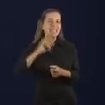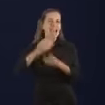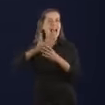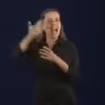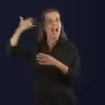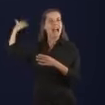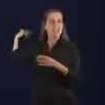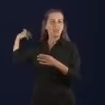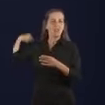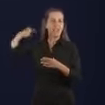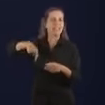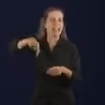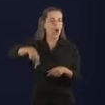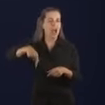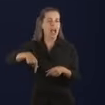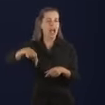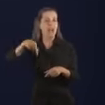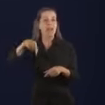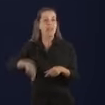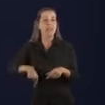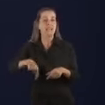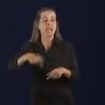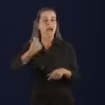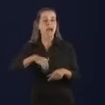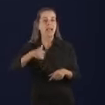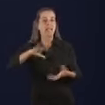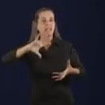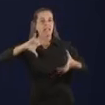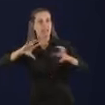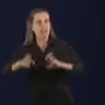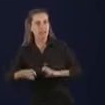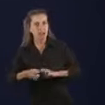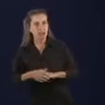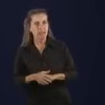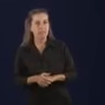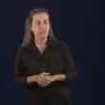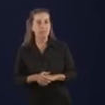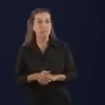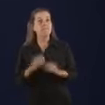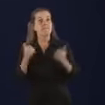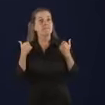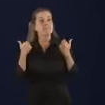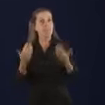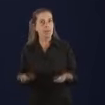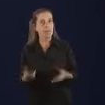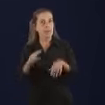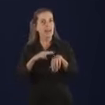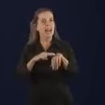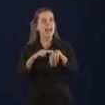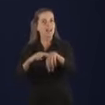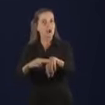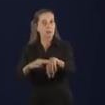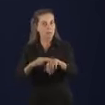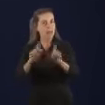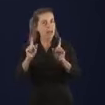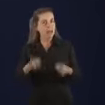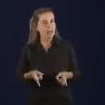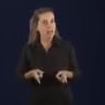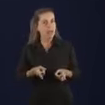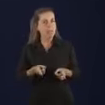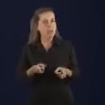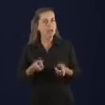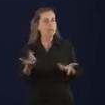de de esta decadente Argentina aprovecho O aprovechamos también para sugerirle eh